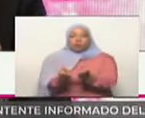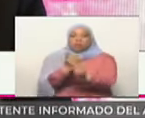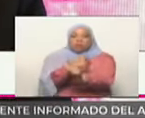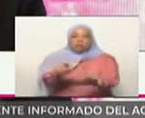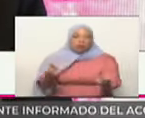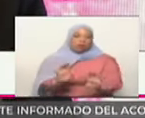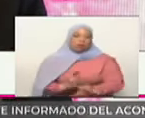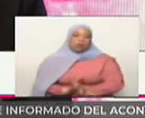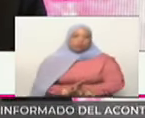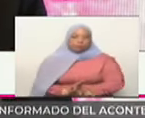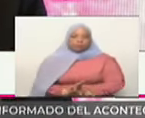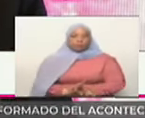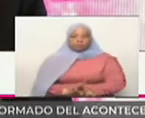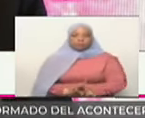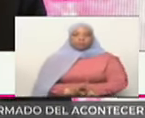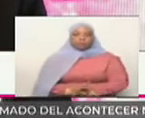multipolar.